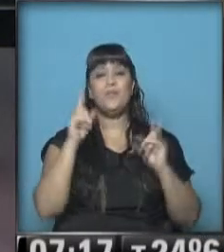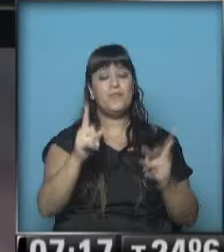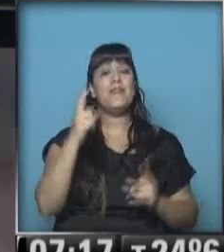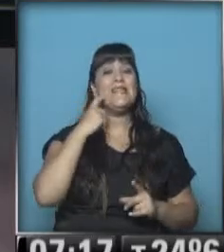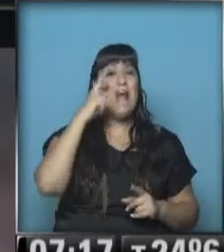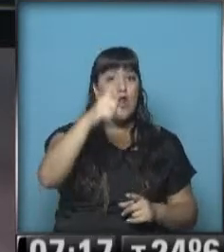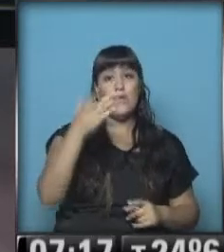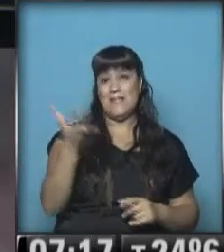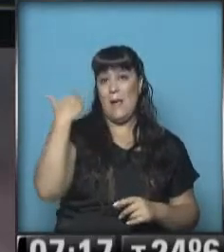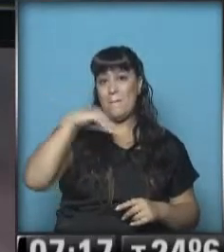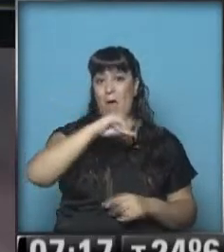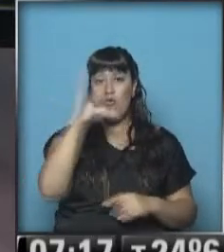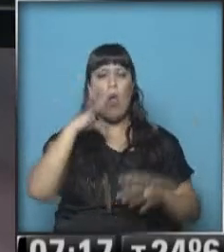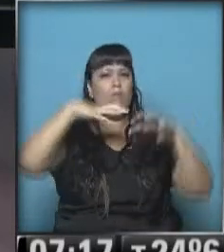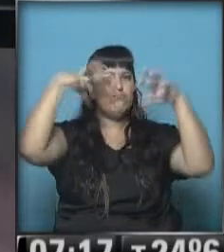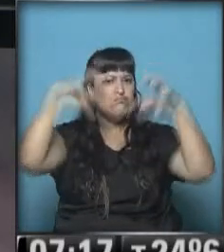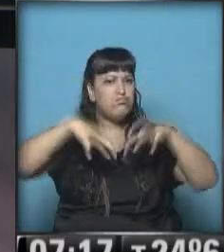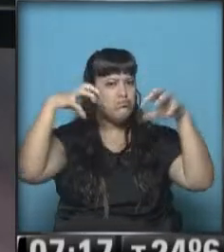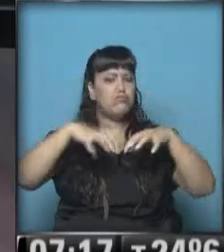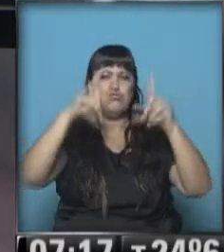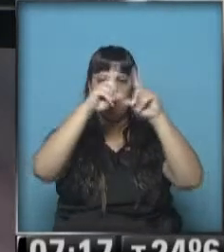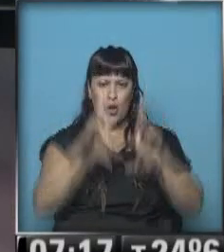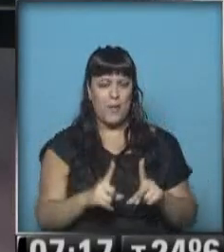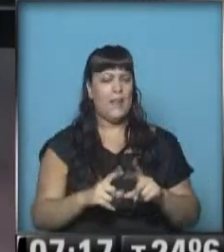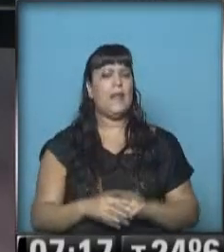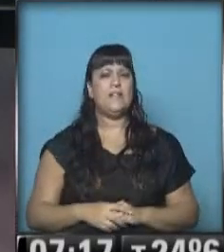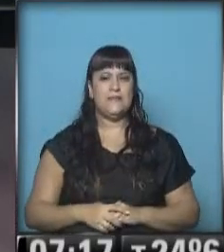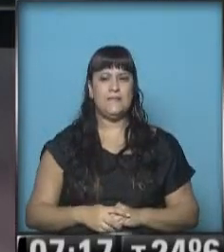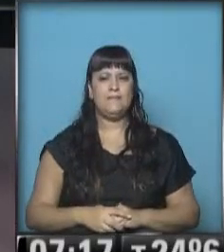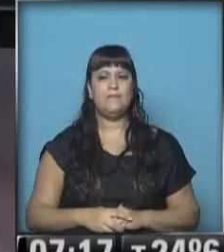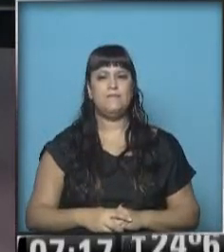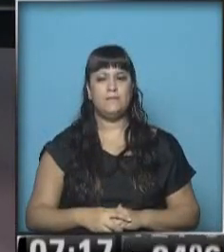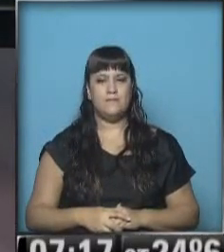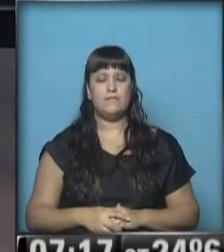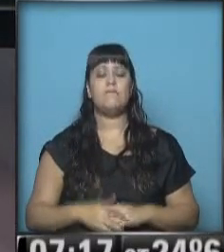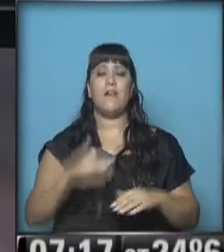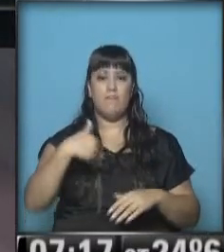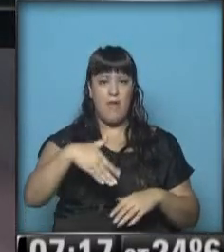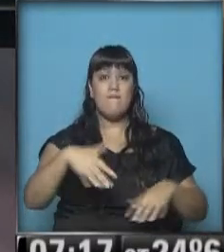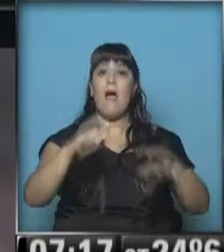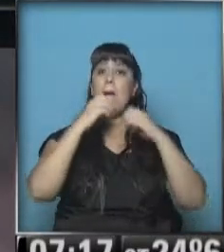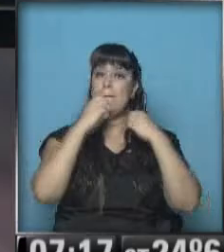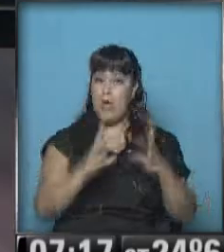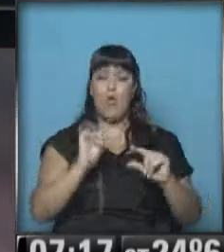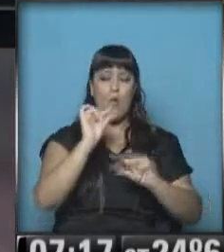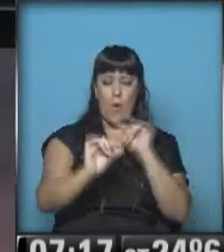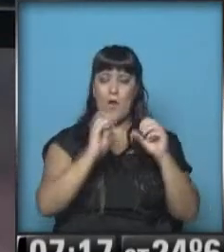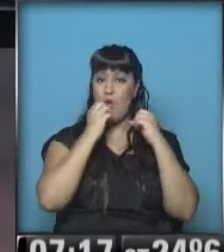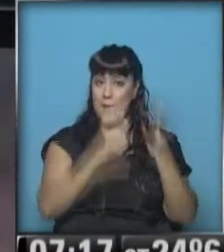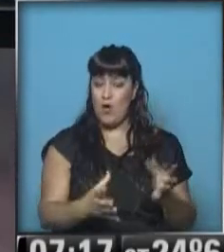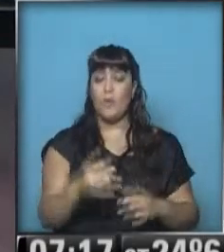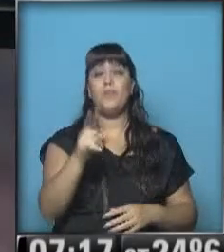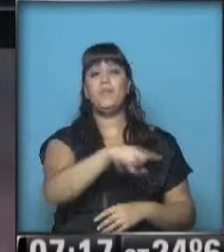en la madrugada con chaparrones y tormentas también. Muy aisladitos, va a ir mejorando despacito.